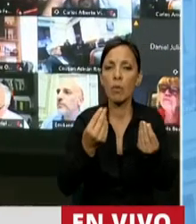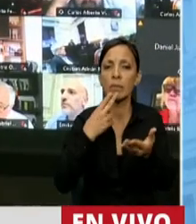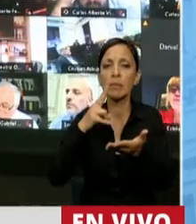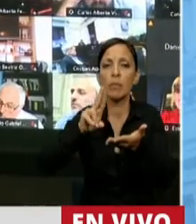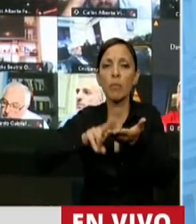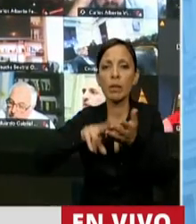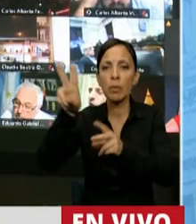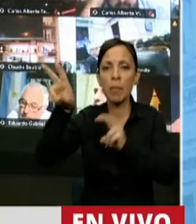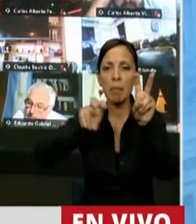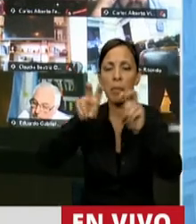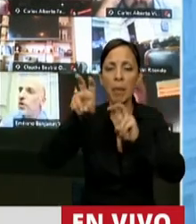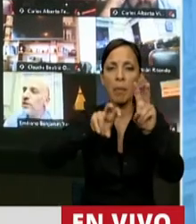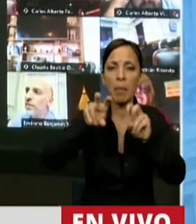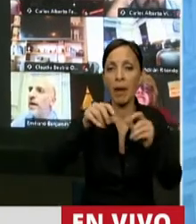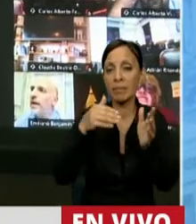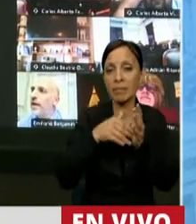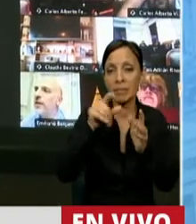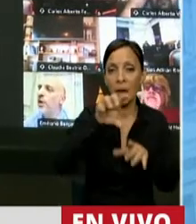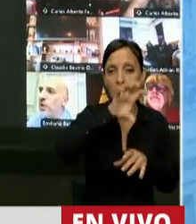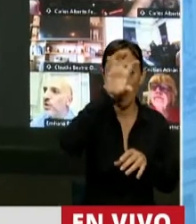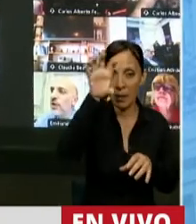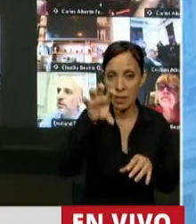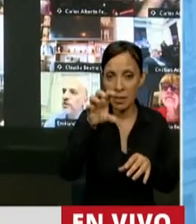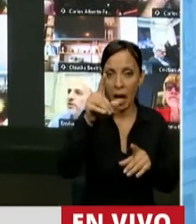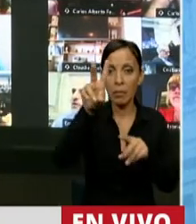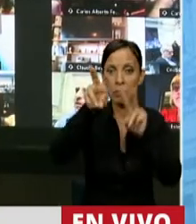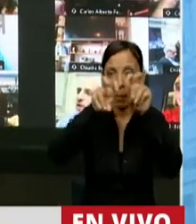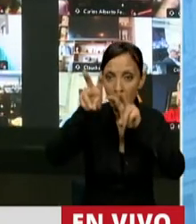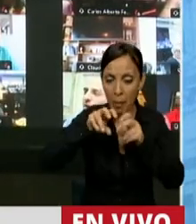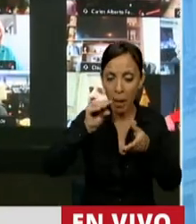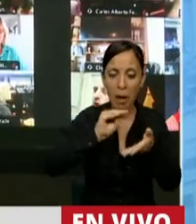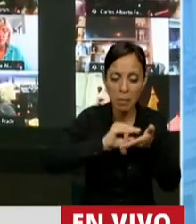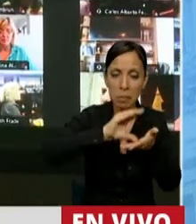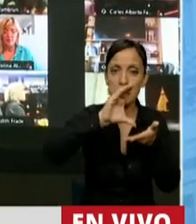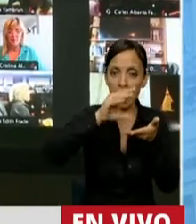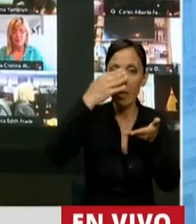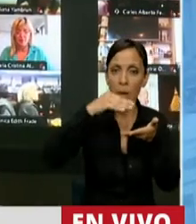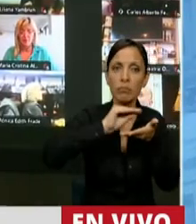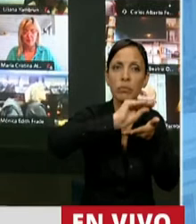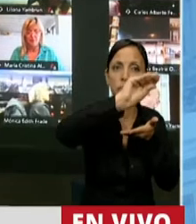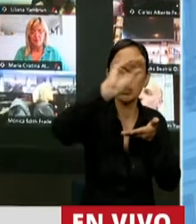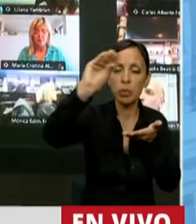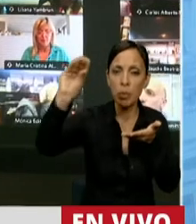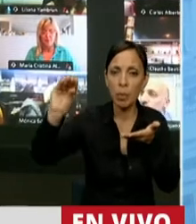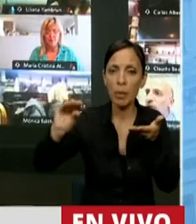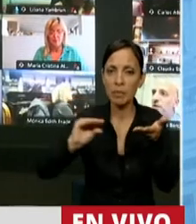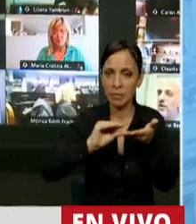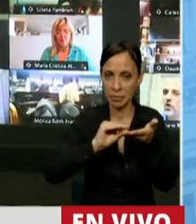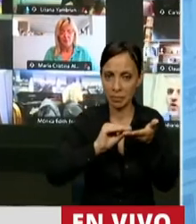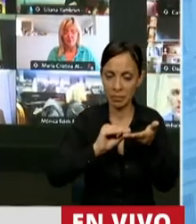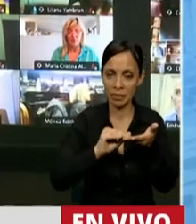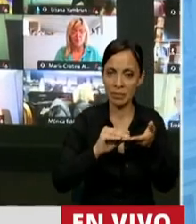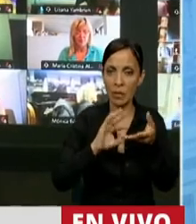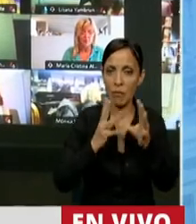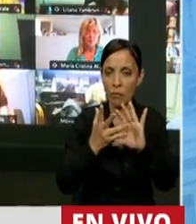los tributos que se pagan en esas provincias y que el gobierno central los administra con